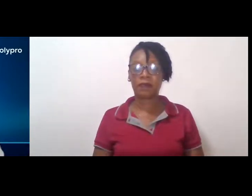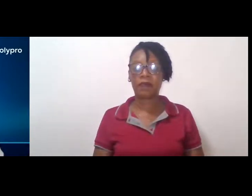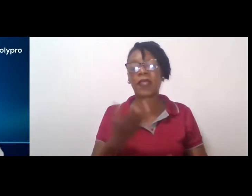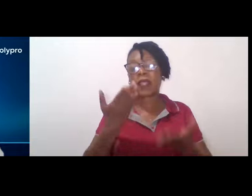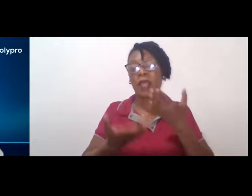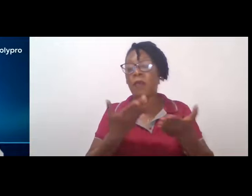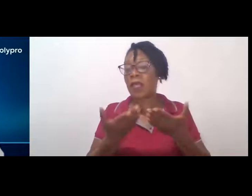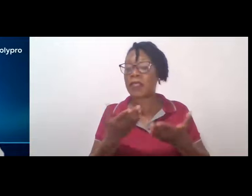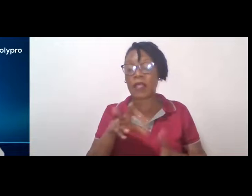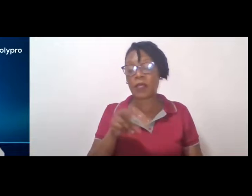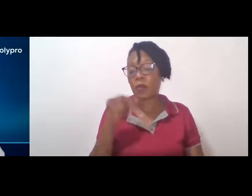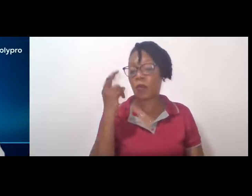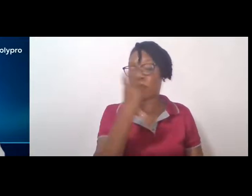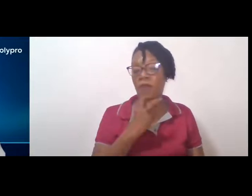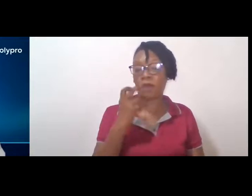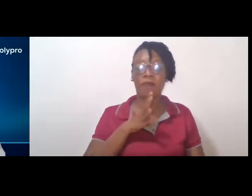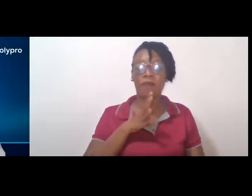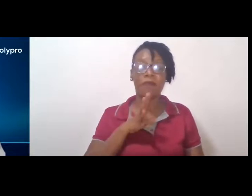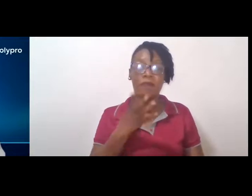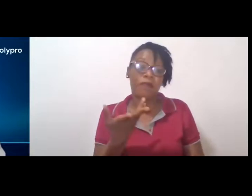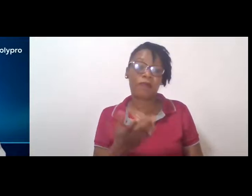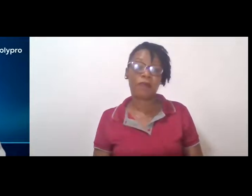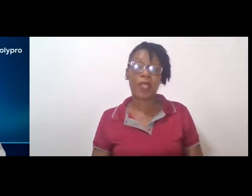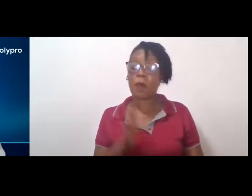sean, aunque sean no verbales. Porque están ahí.